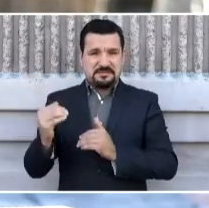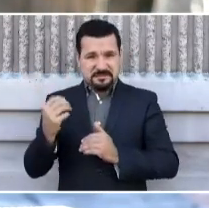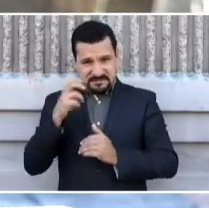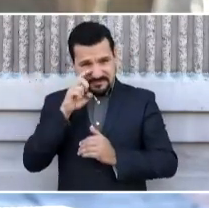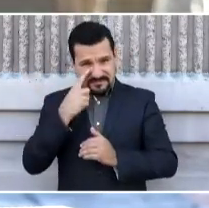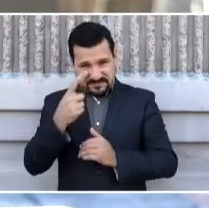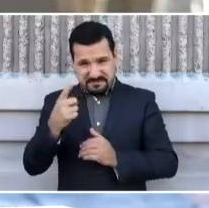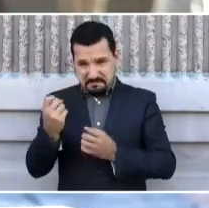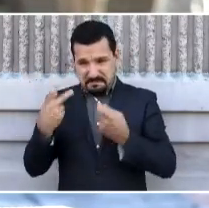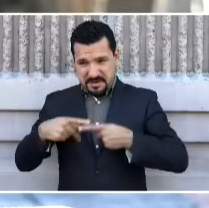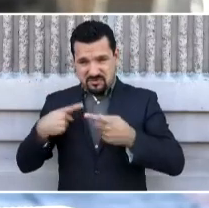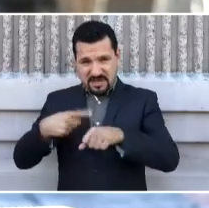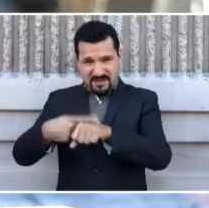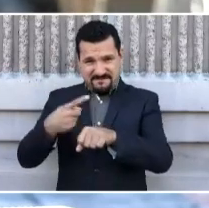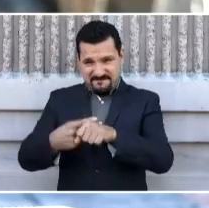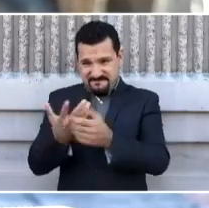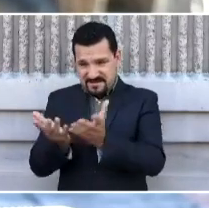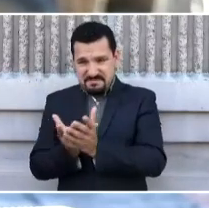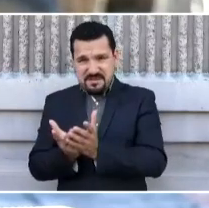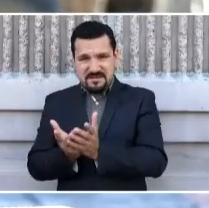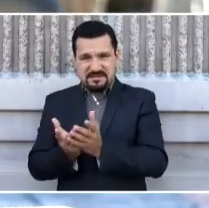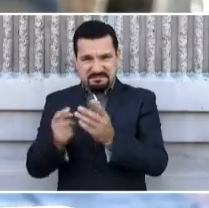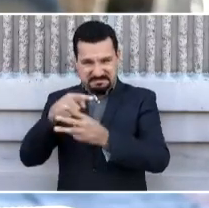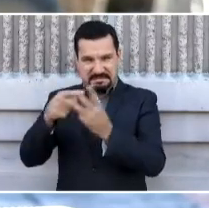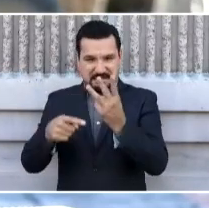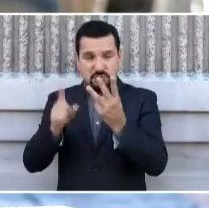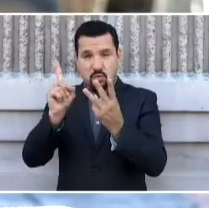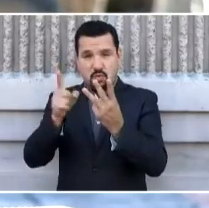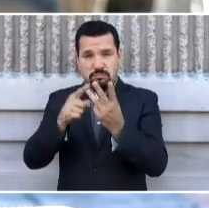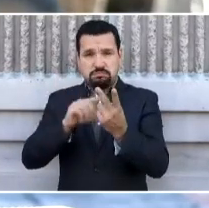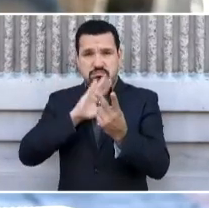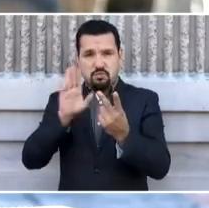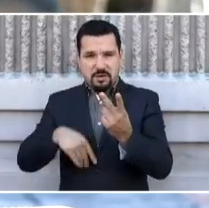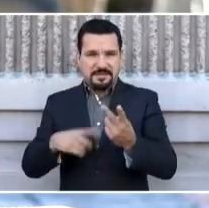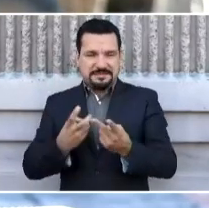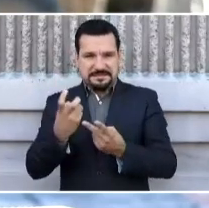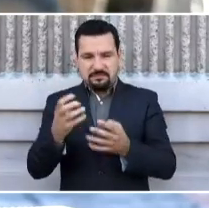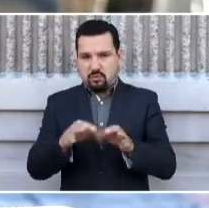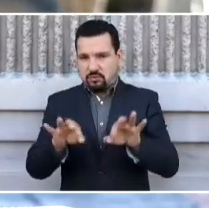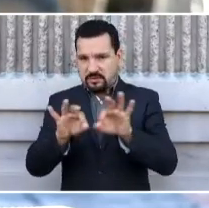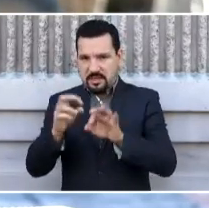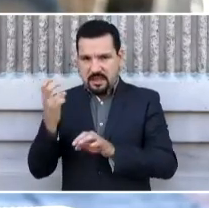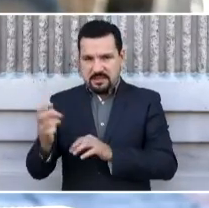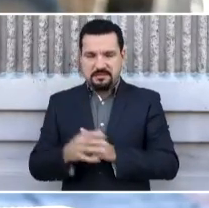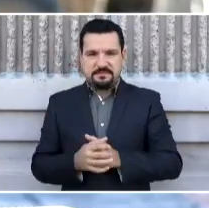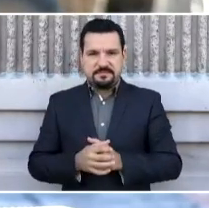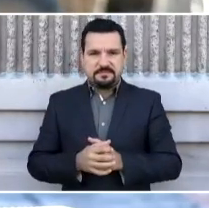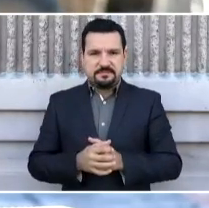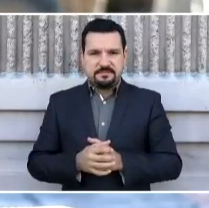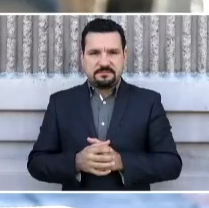ha enfermado ha fallecido. Entonces también es muy importante este dato.